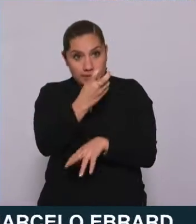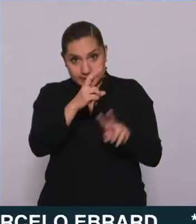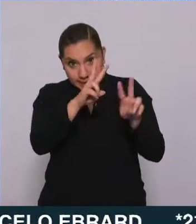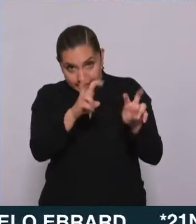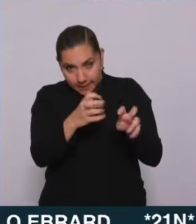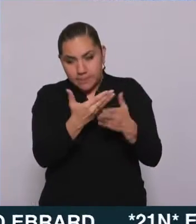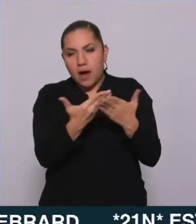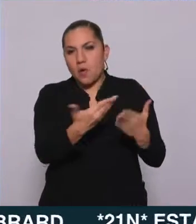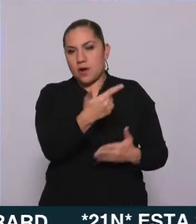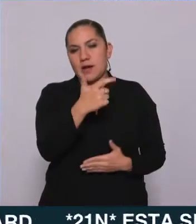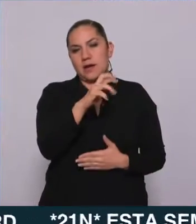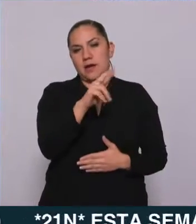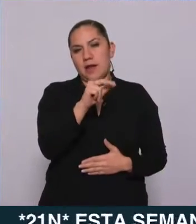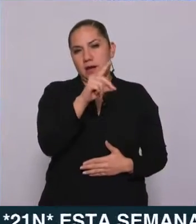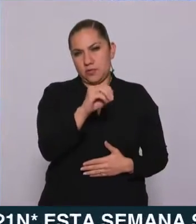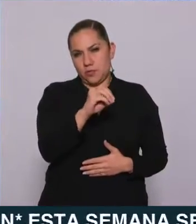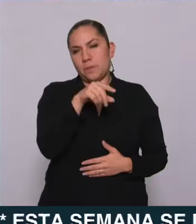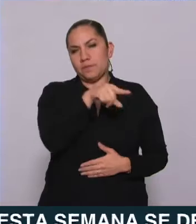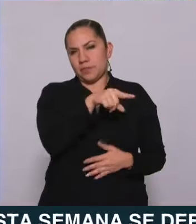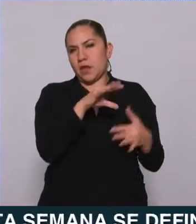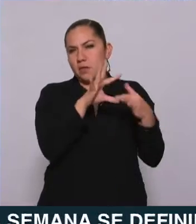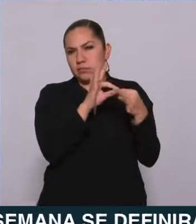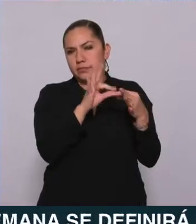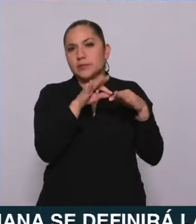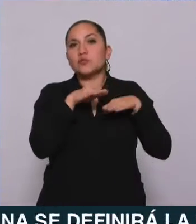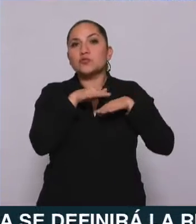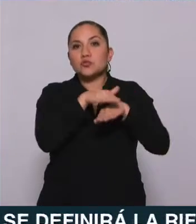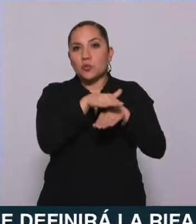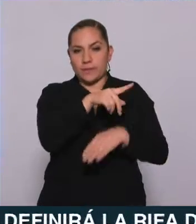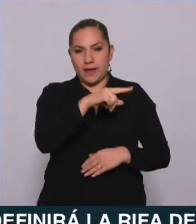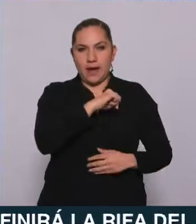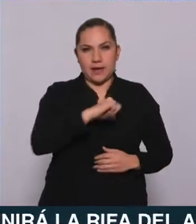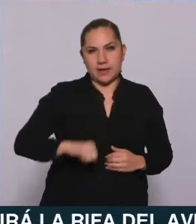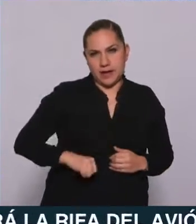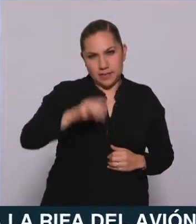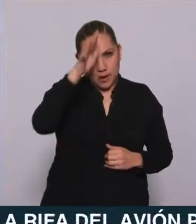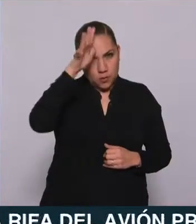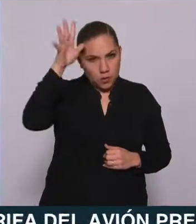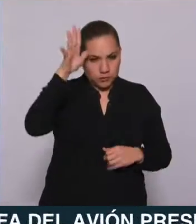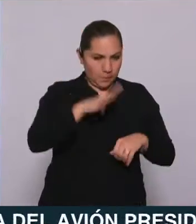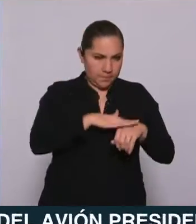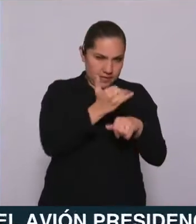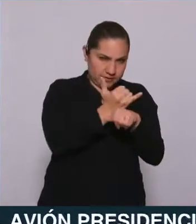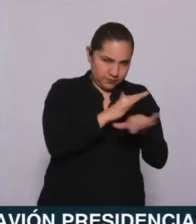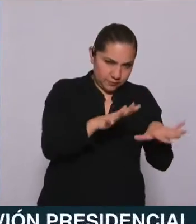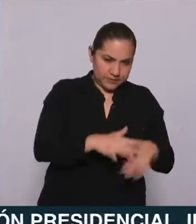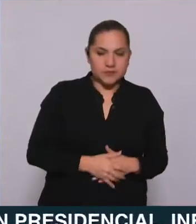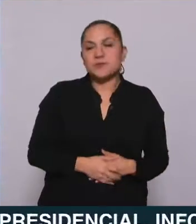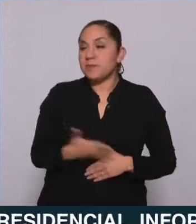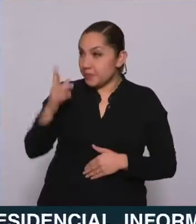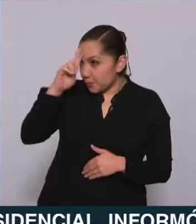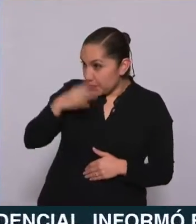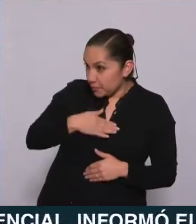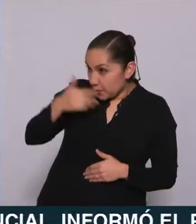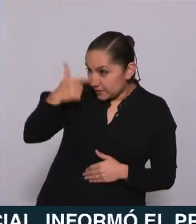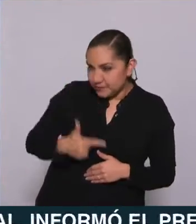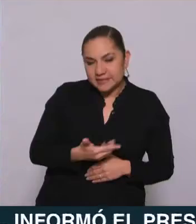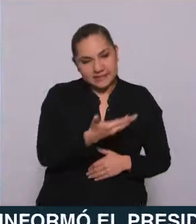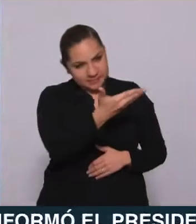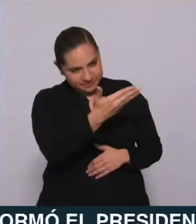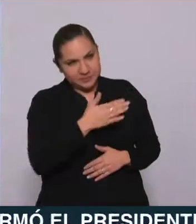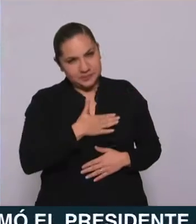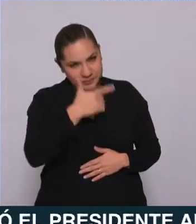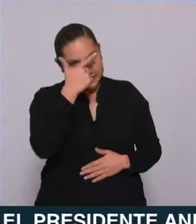González, subdirector de Consultas y Formación Ciudadana de la Alcaldía Cuauhtémoc. Gerardo, muy buenas noches, bienvenido. ¿Qué tal? Buenas noches. Pues hay una